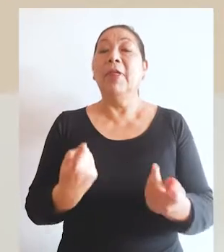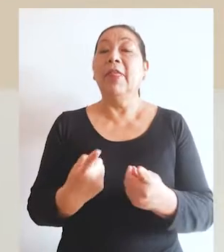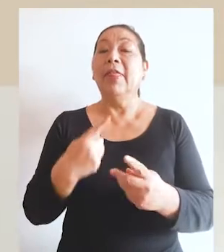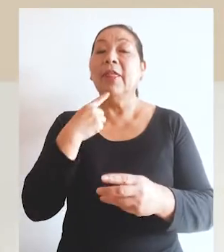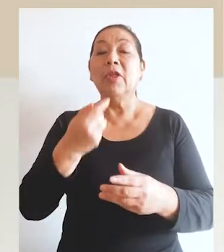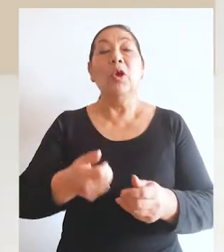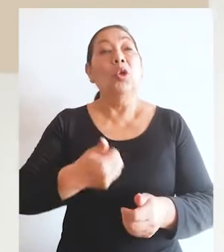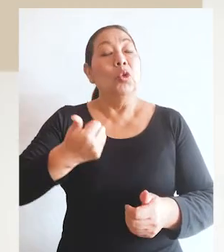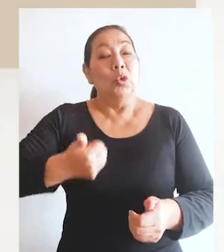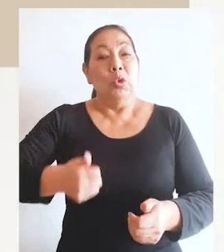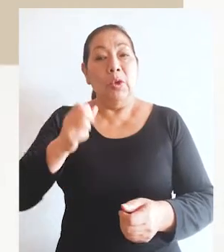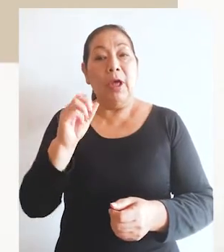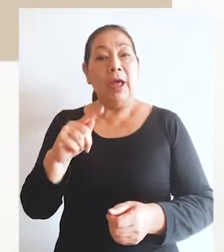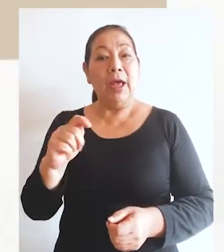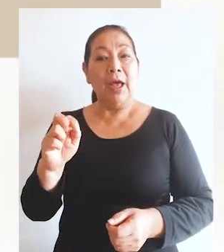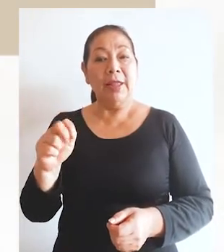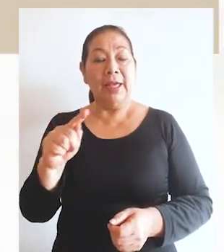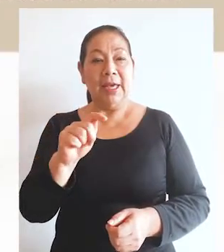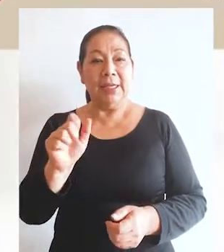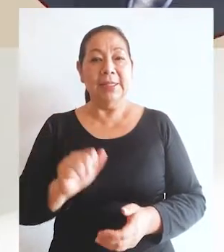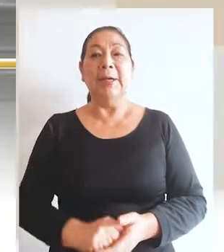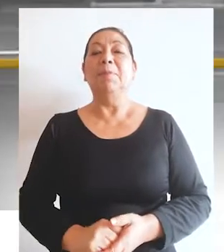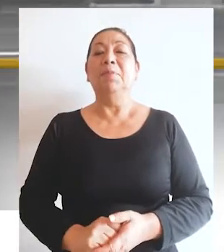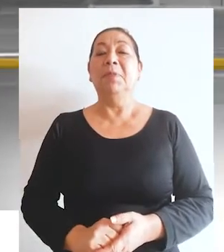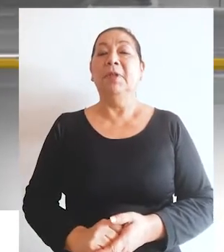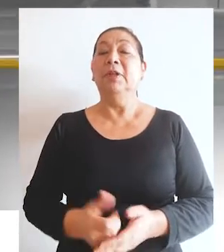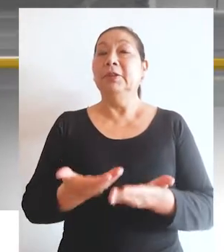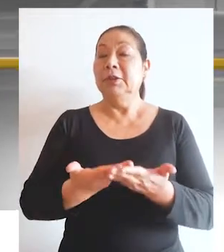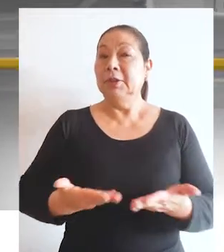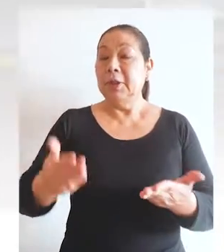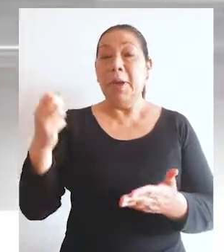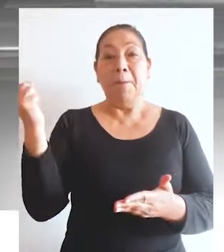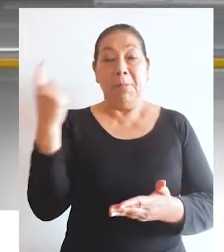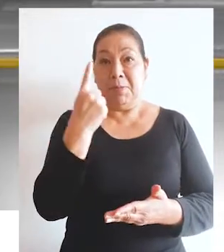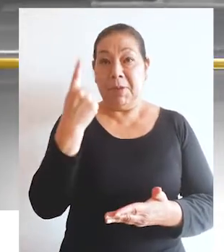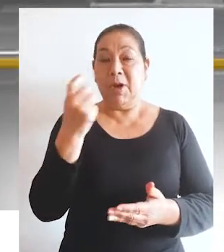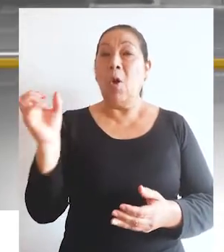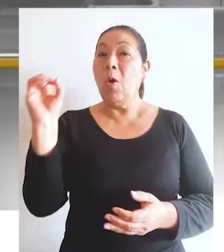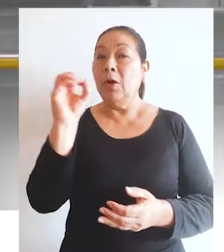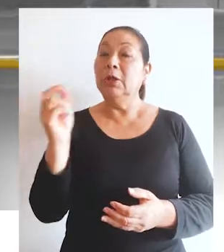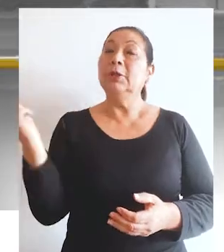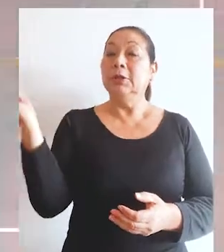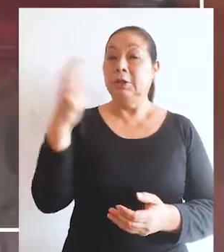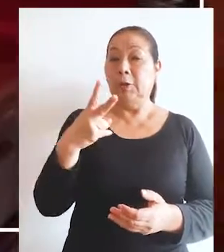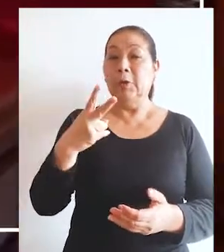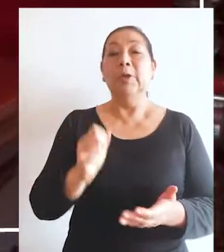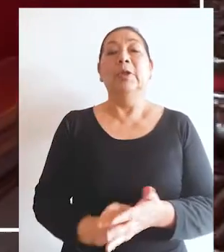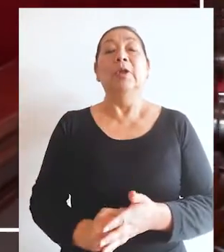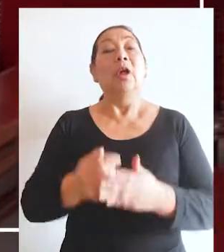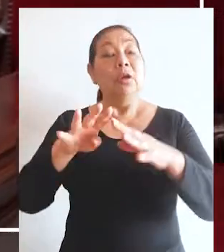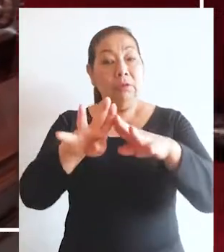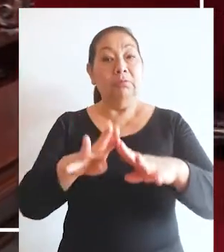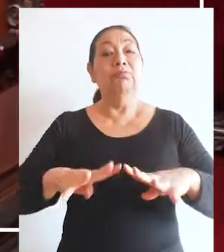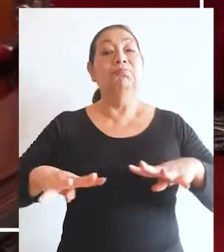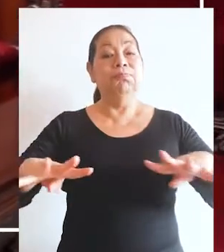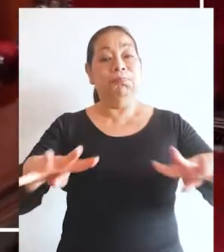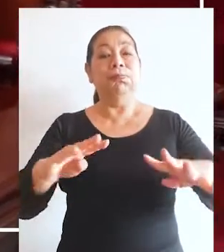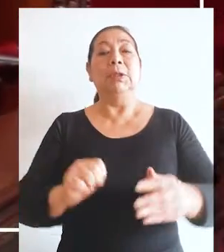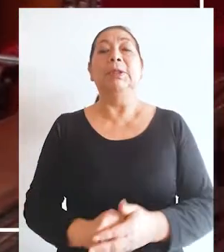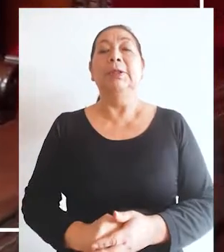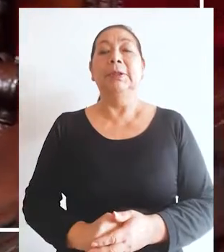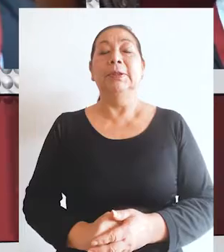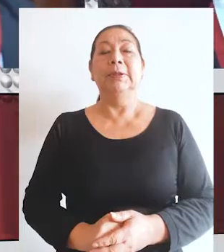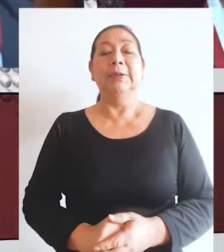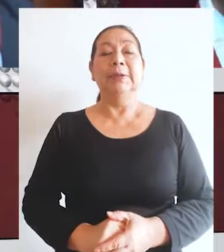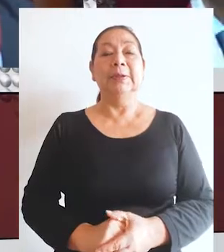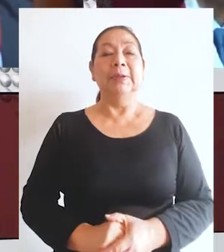del catedrático Manuel Atienza. Salas primera y segunda sesionarán en audiencias